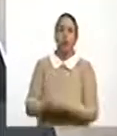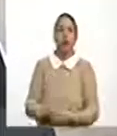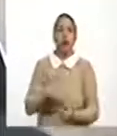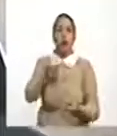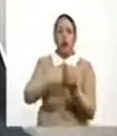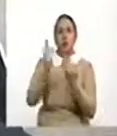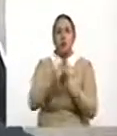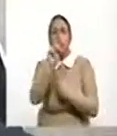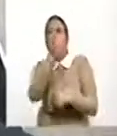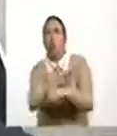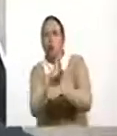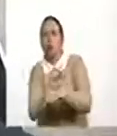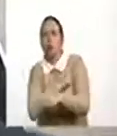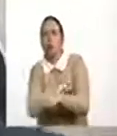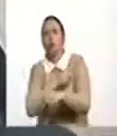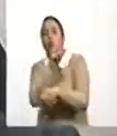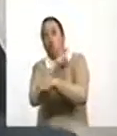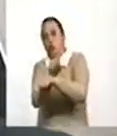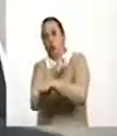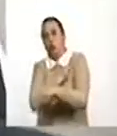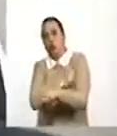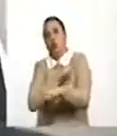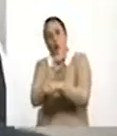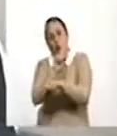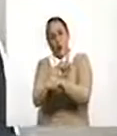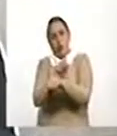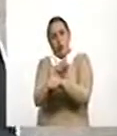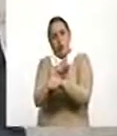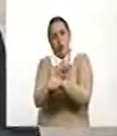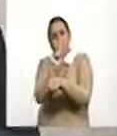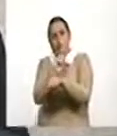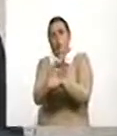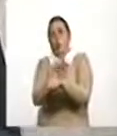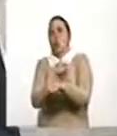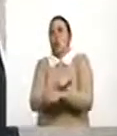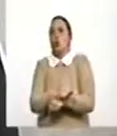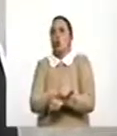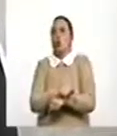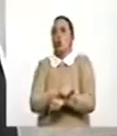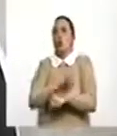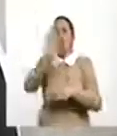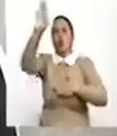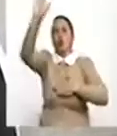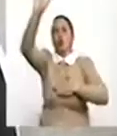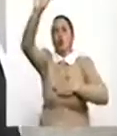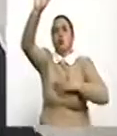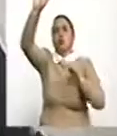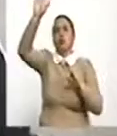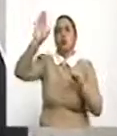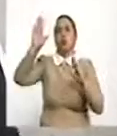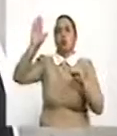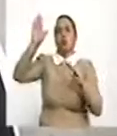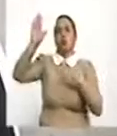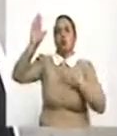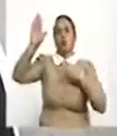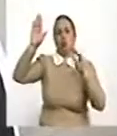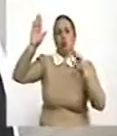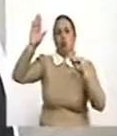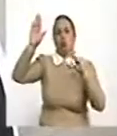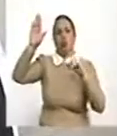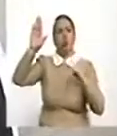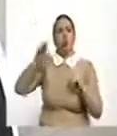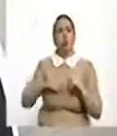No. Un minuto, nueva senadora. Tenga el uso de la palabra la senadora Paloma Valencia. Ese